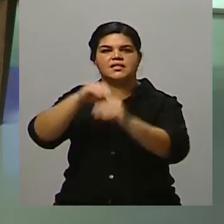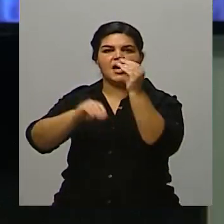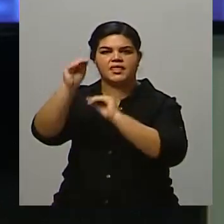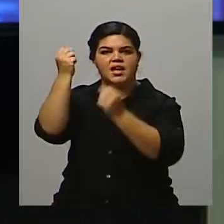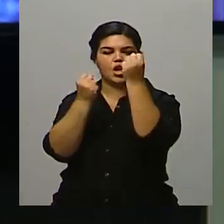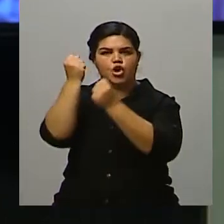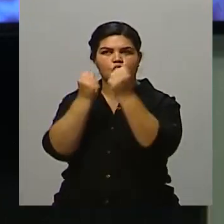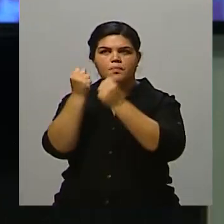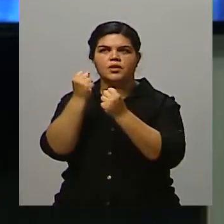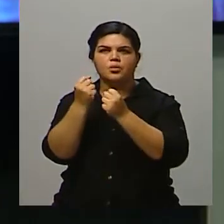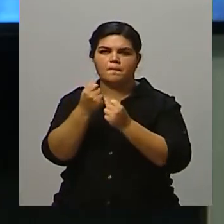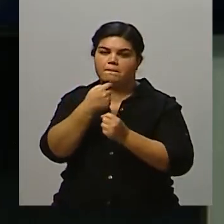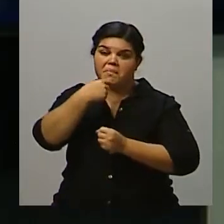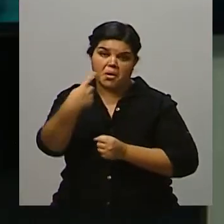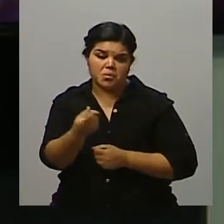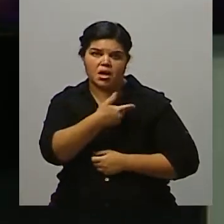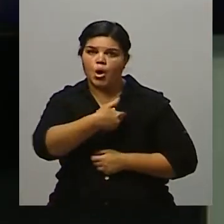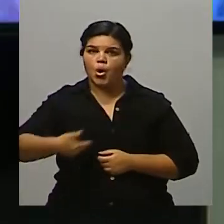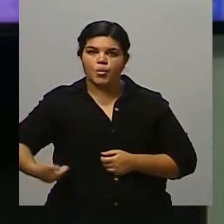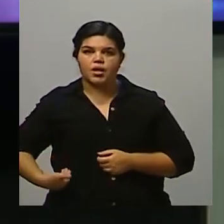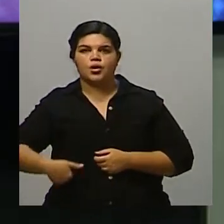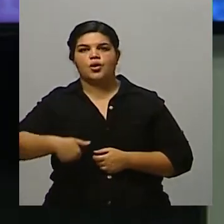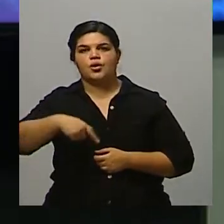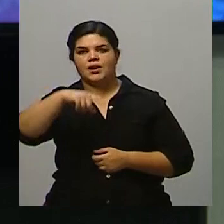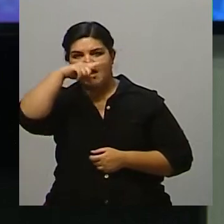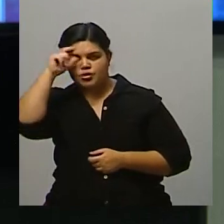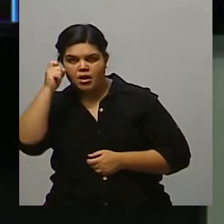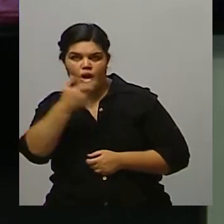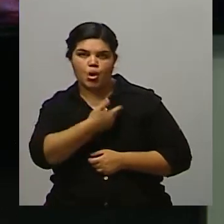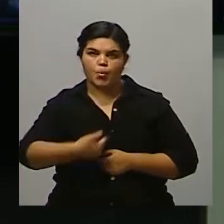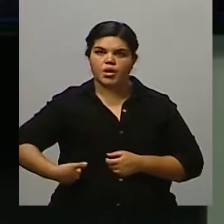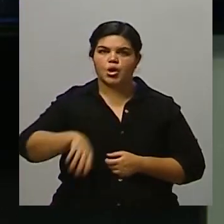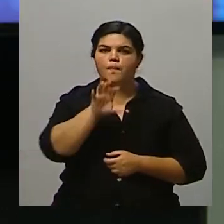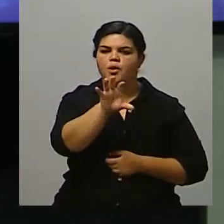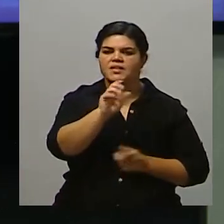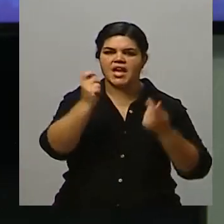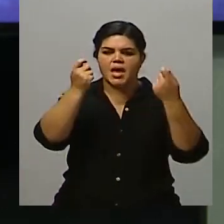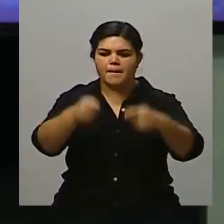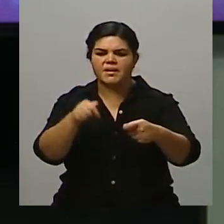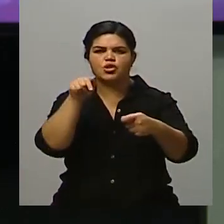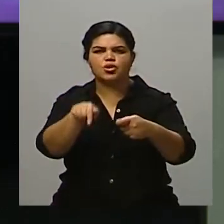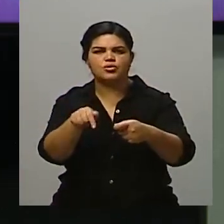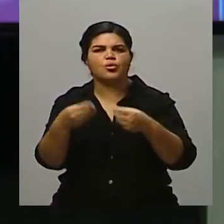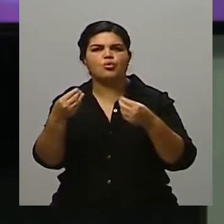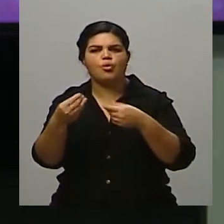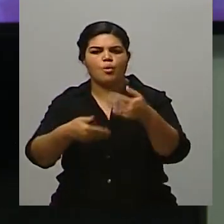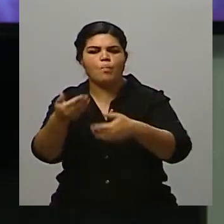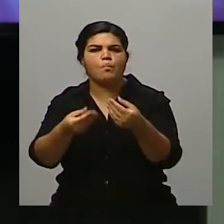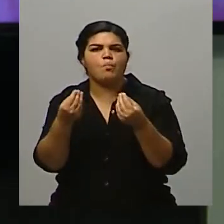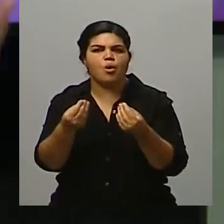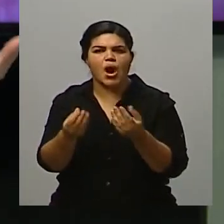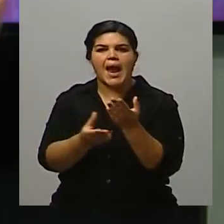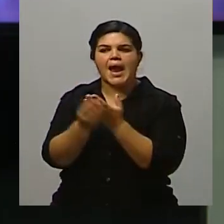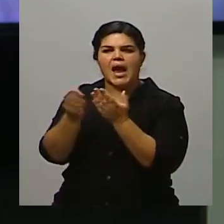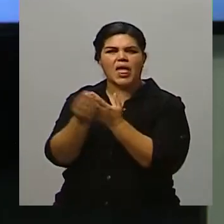de parte de un gobierno, ya sea provincial o nacional, a partir de también tener la consideración de hacer un gasto eficiente pensando en el